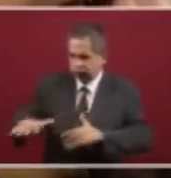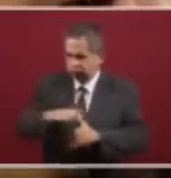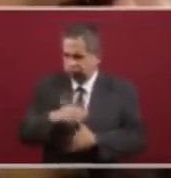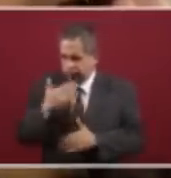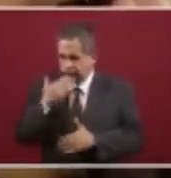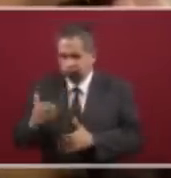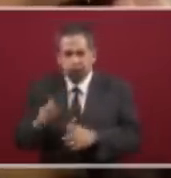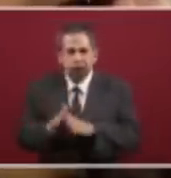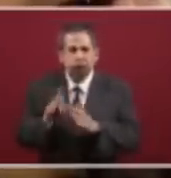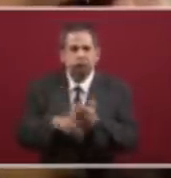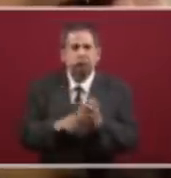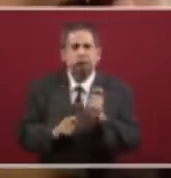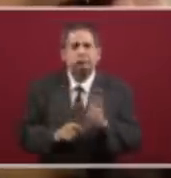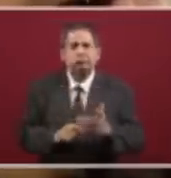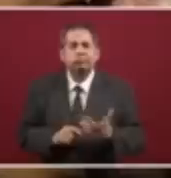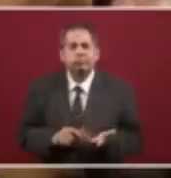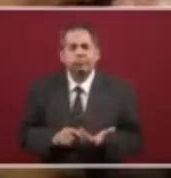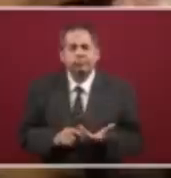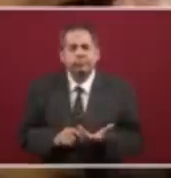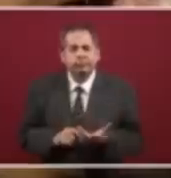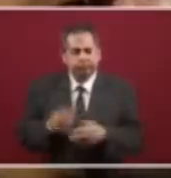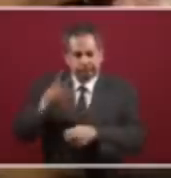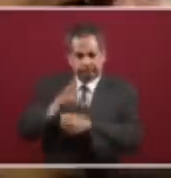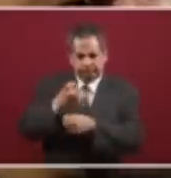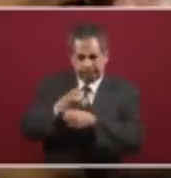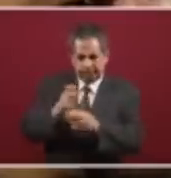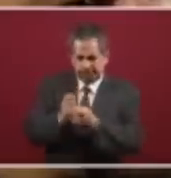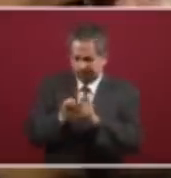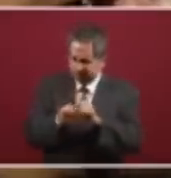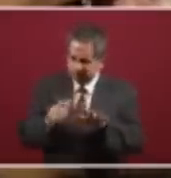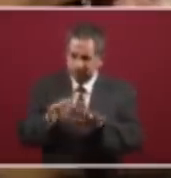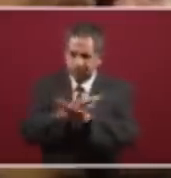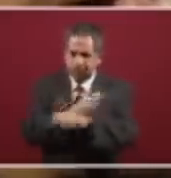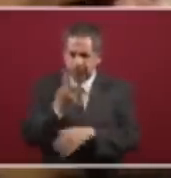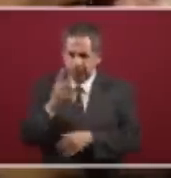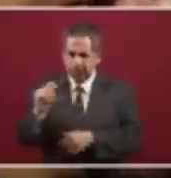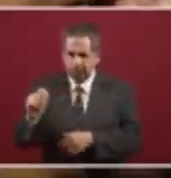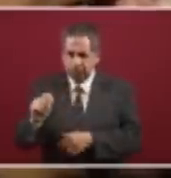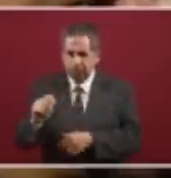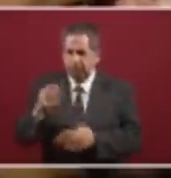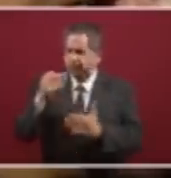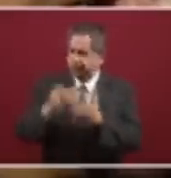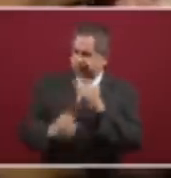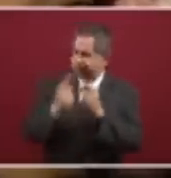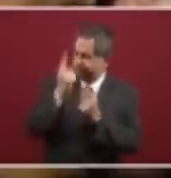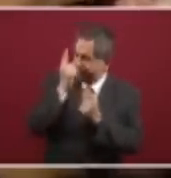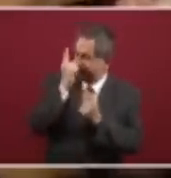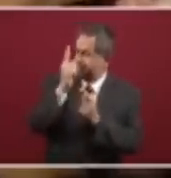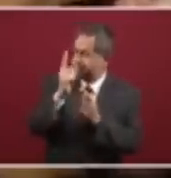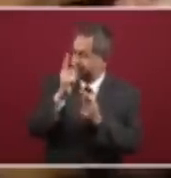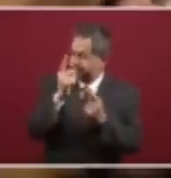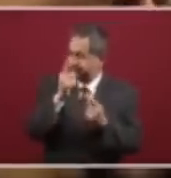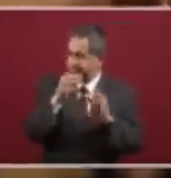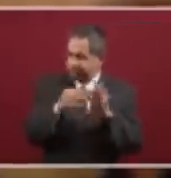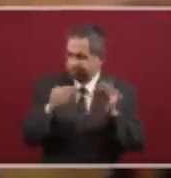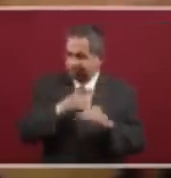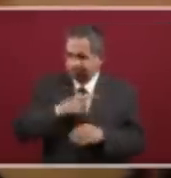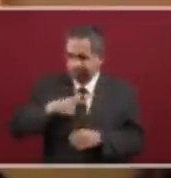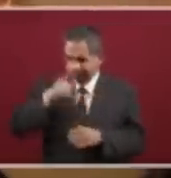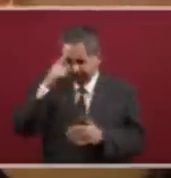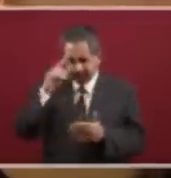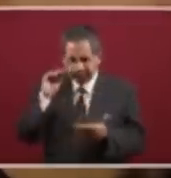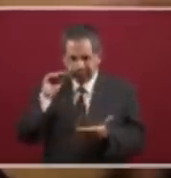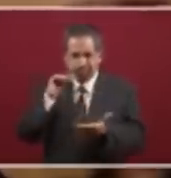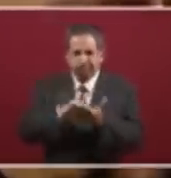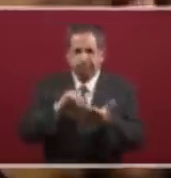una cuarta transformación yo siento que hay un ausente un tema transversal que tiene incidencia